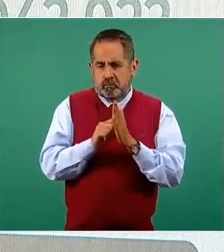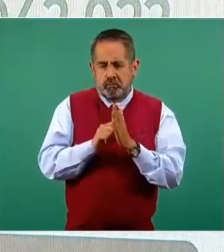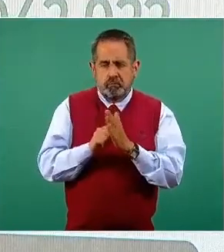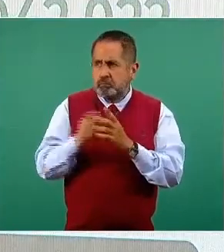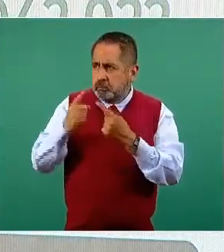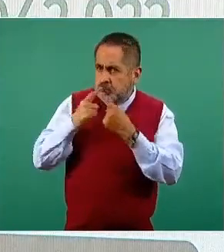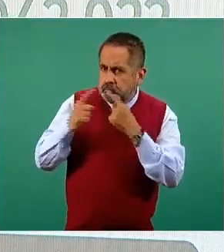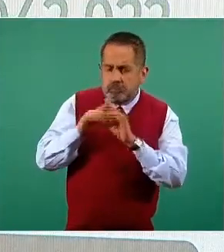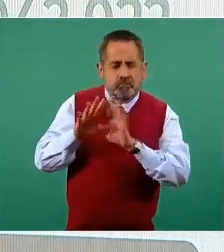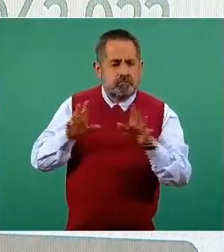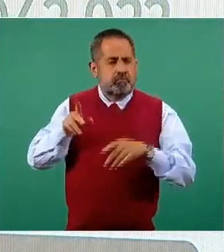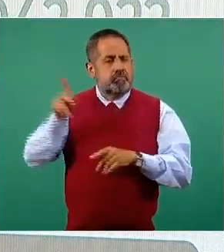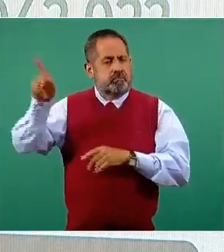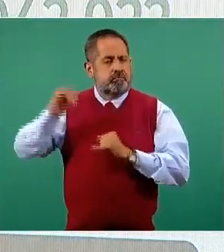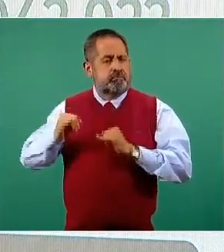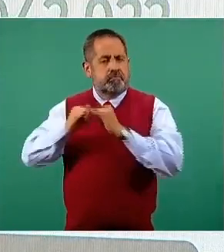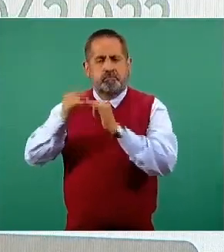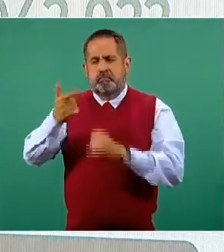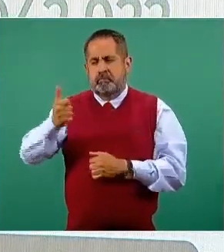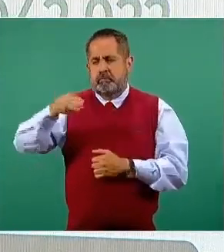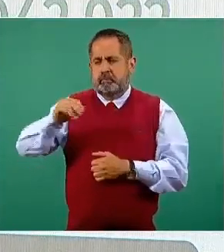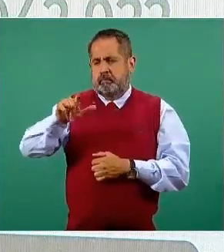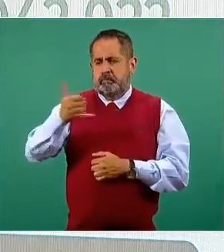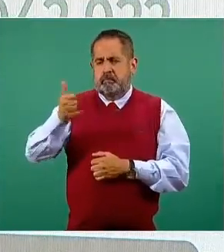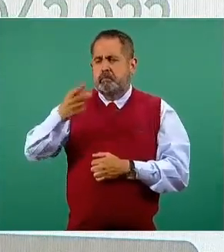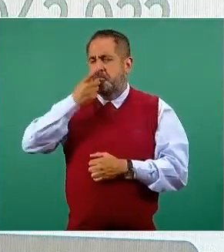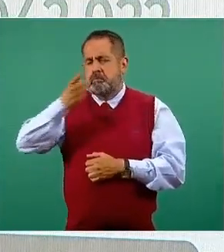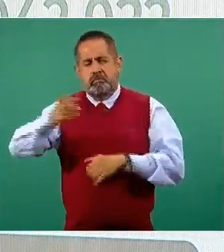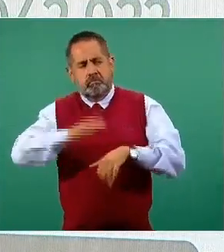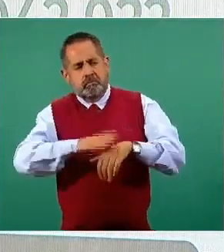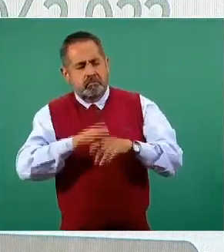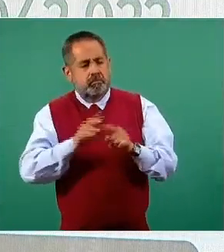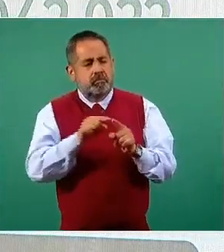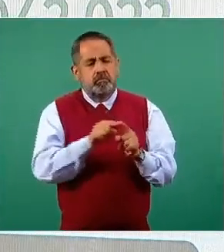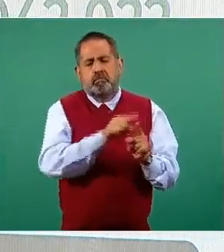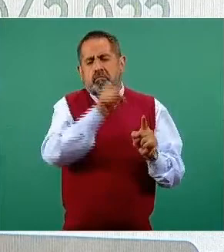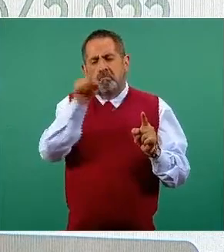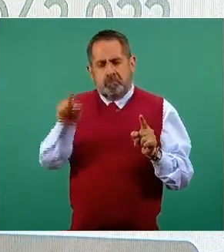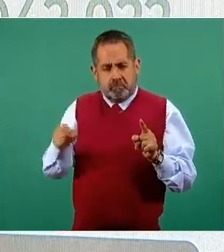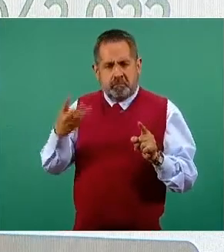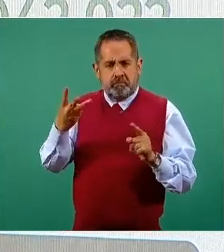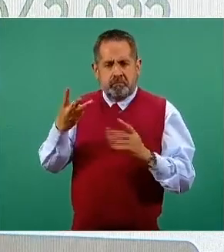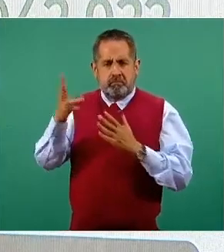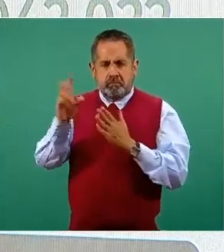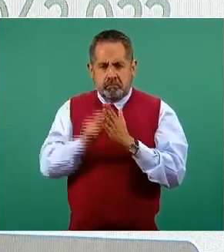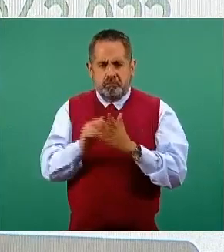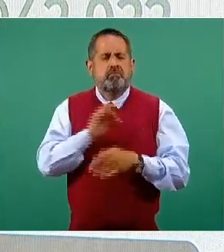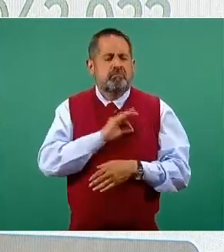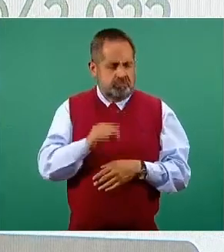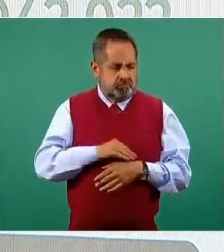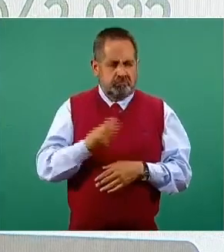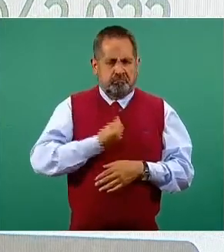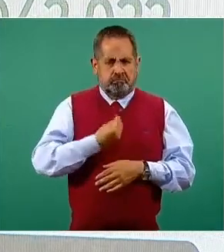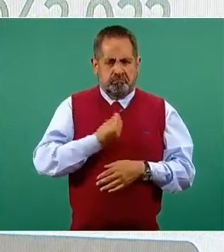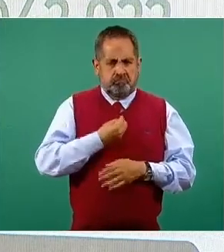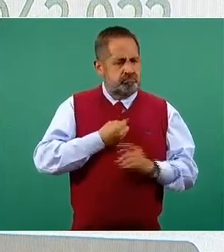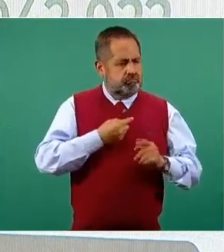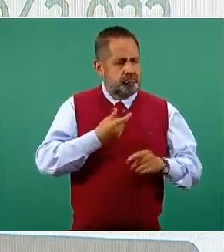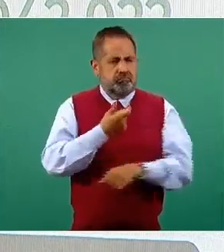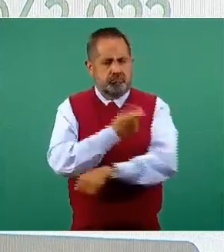ahora el propio Instituto Gamaleya ha planteado que se puede hacer hasta 3 meses después, sin que eso afecte en modo